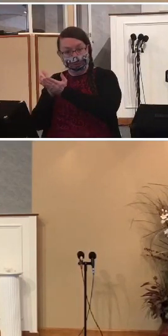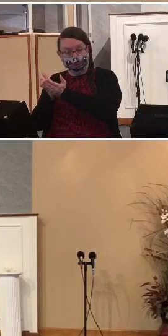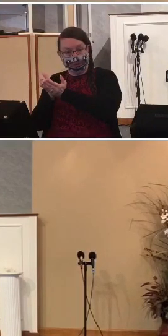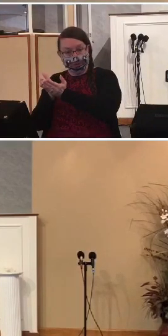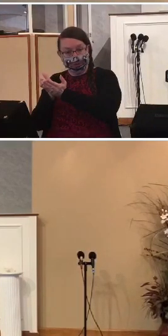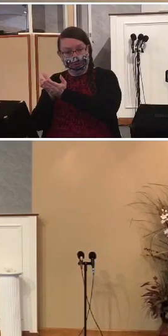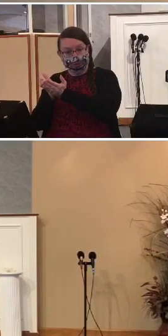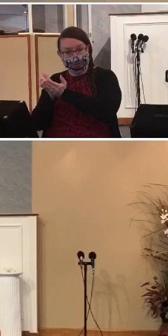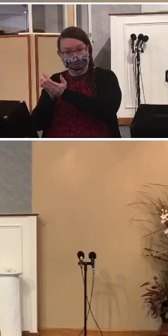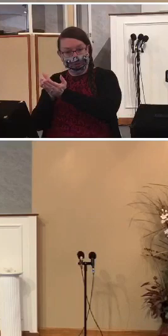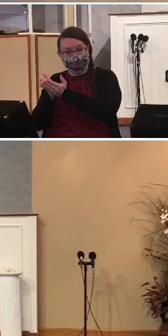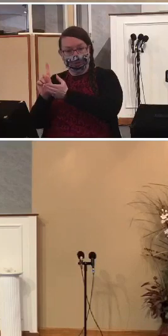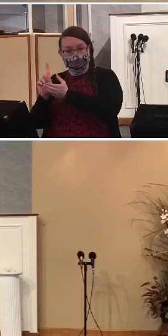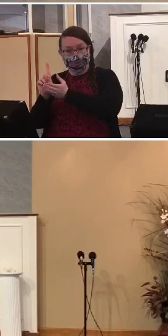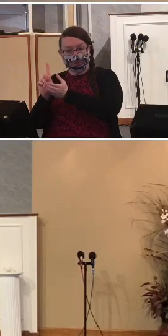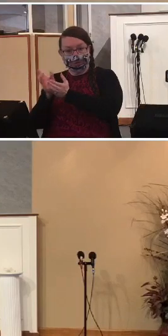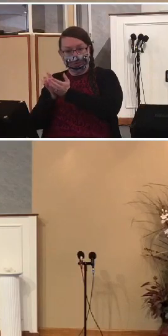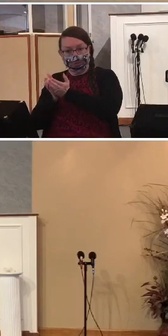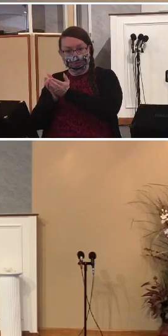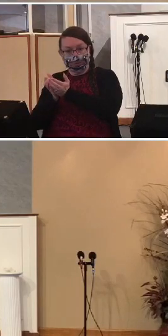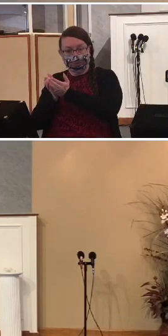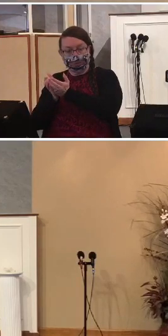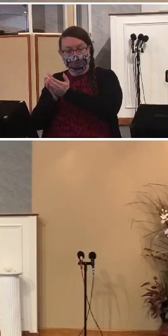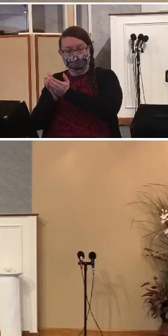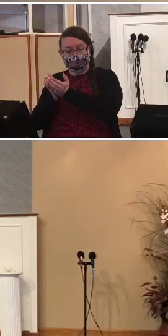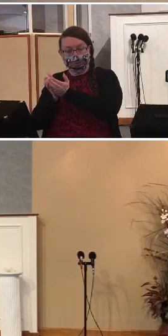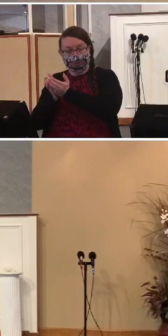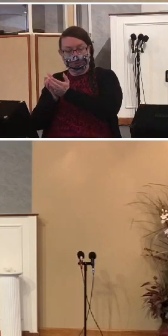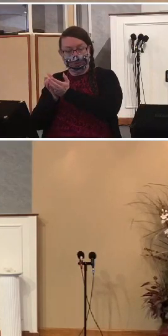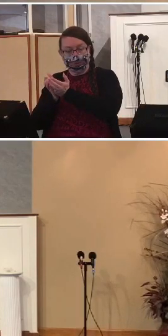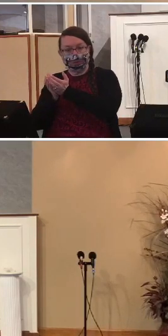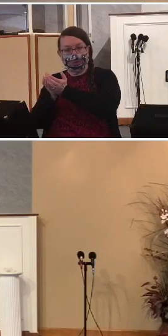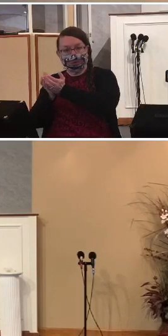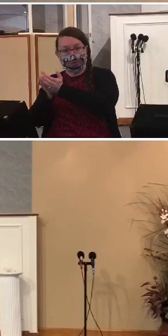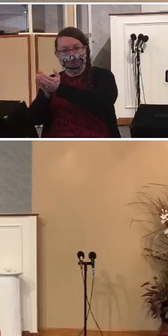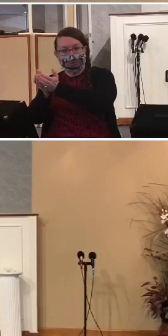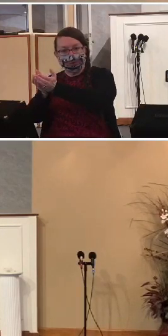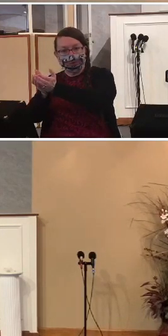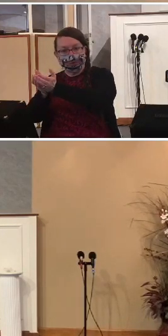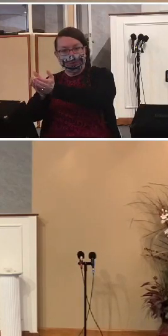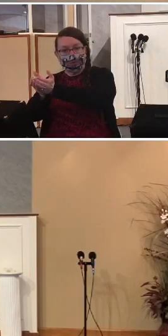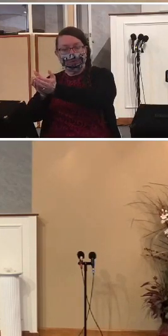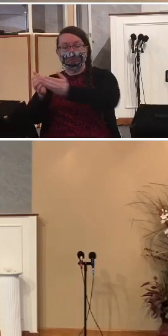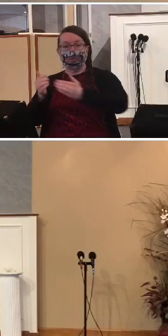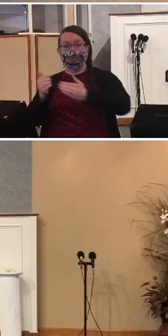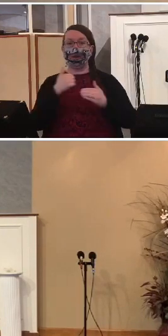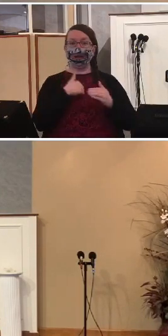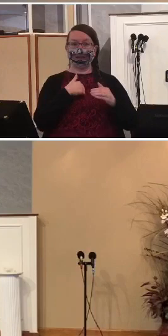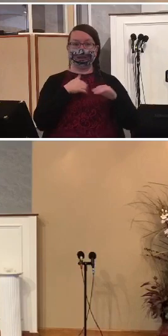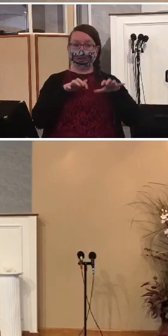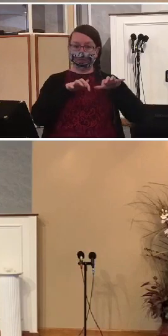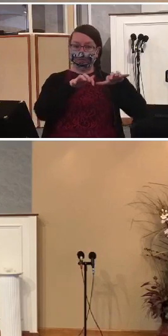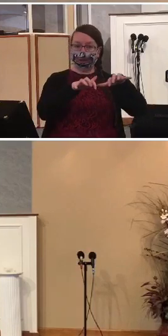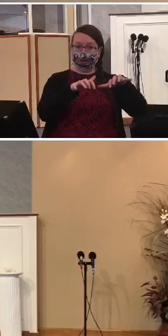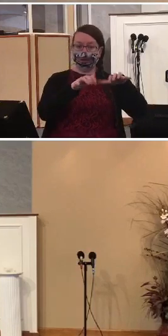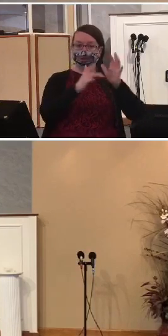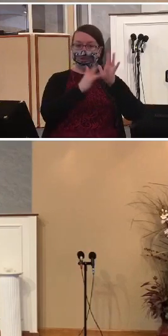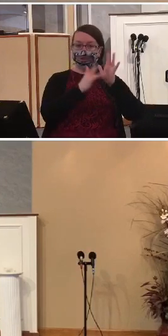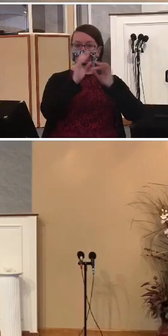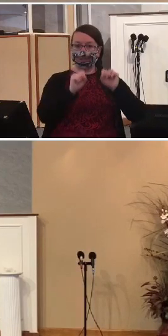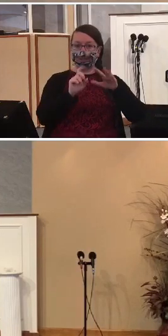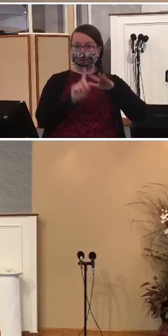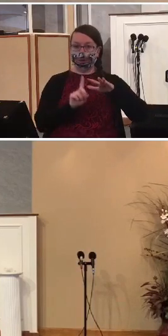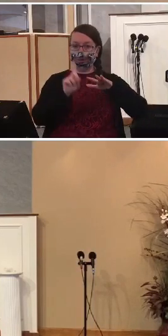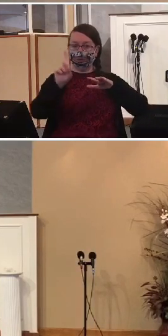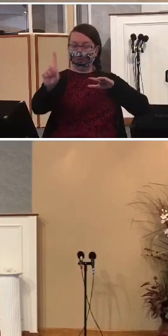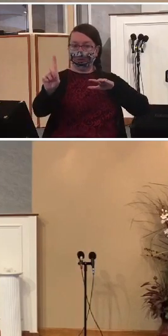¿puedo subirme en tu bote y tú puedes salirte un poquito más en el agua para que me des un poco de espacio entre yo y las personas